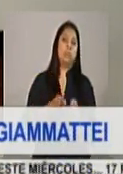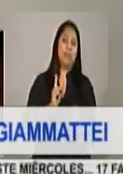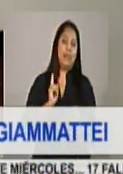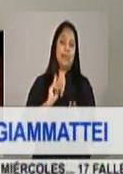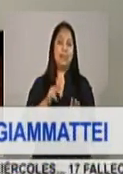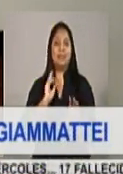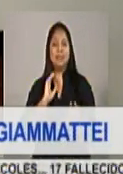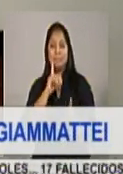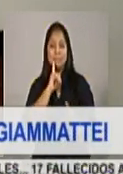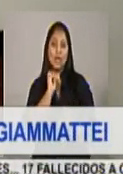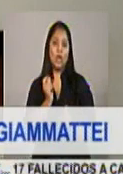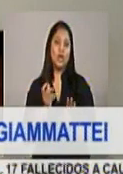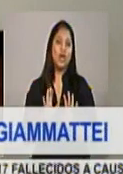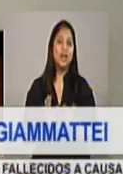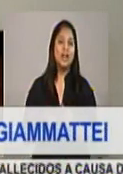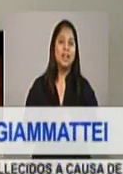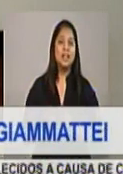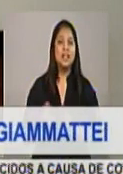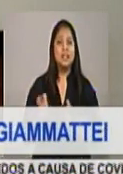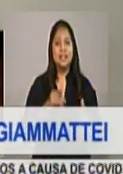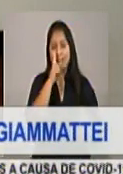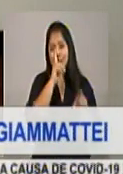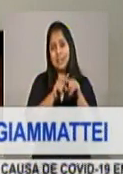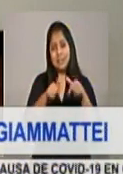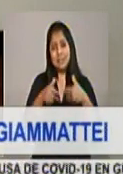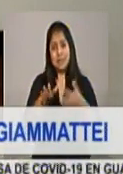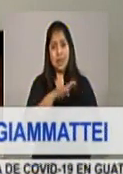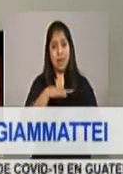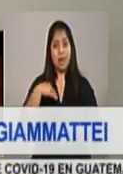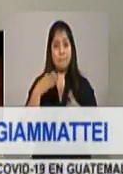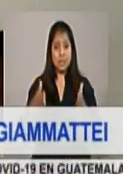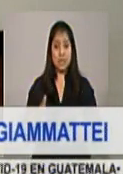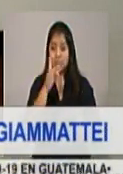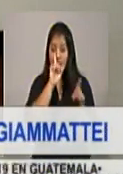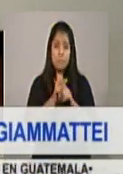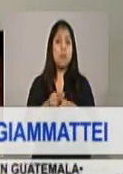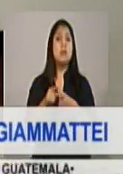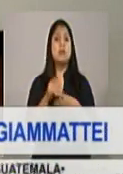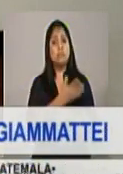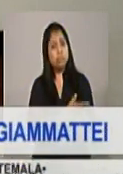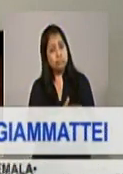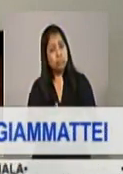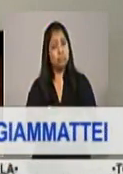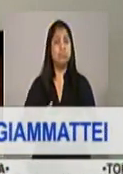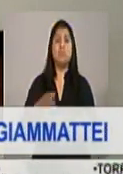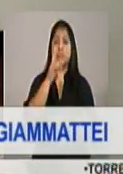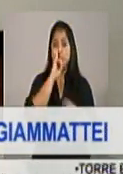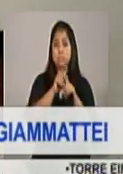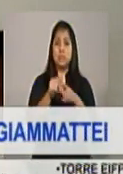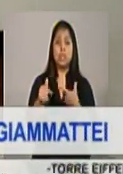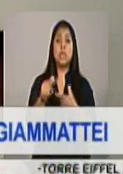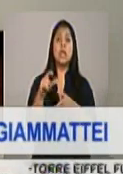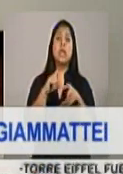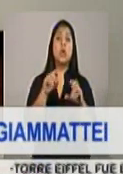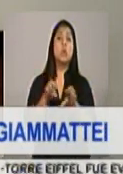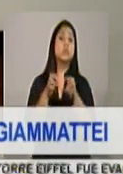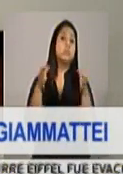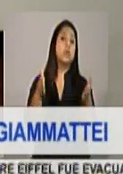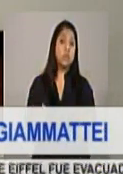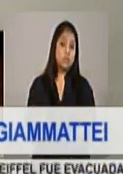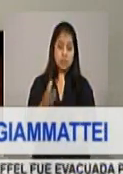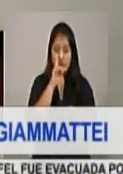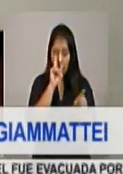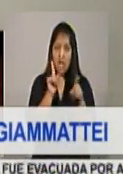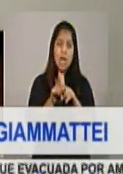Salieron muy bien los ministros, las crónicas de los medios de comunicación en términos